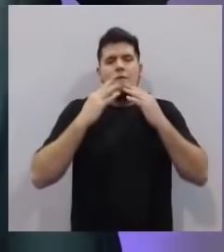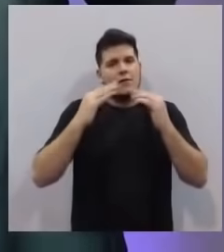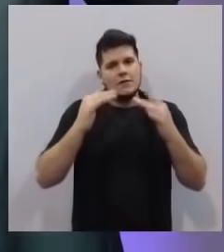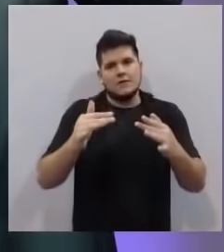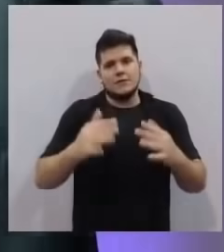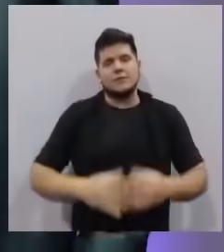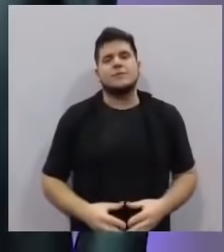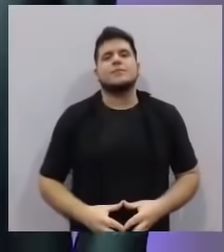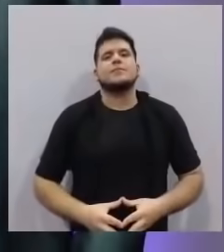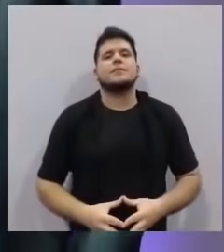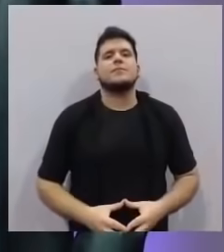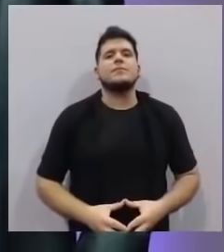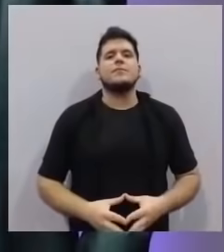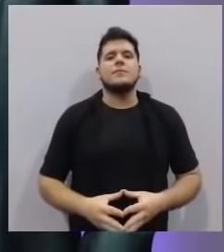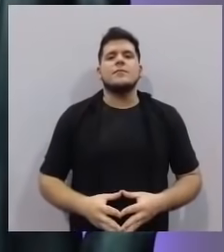hay